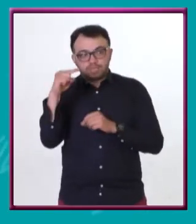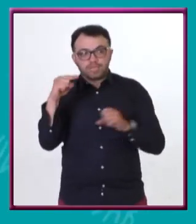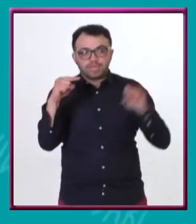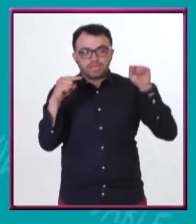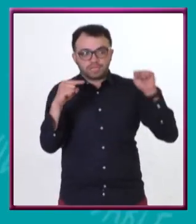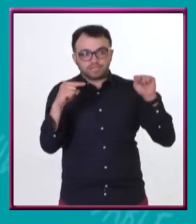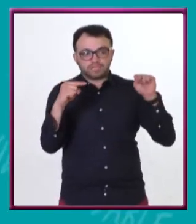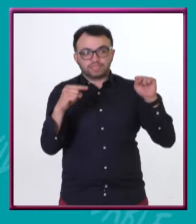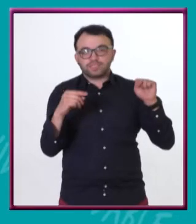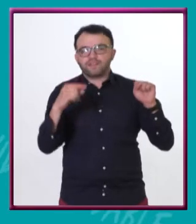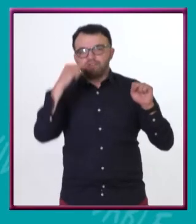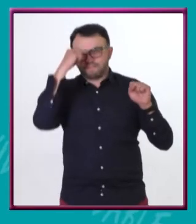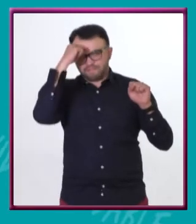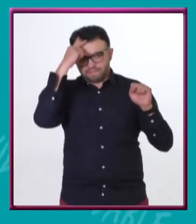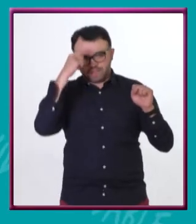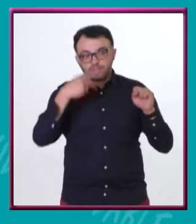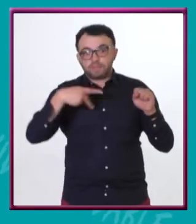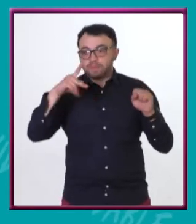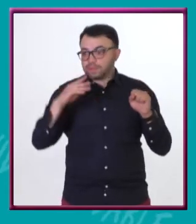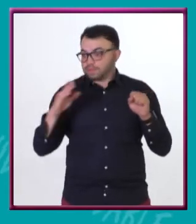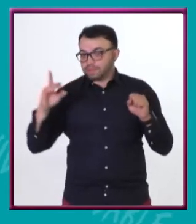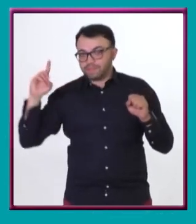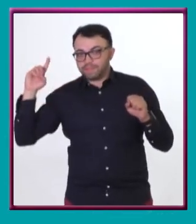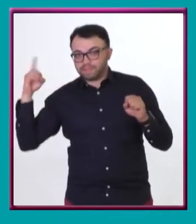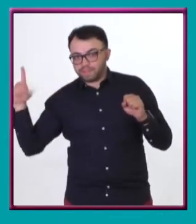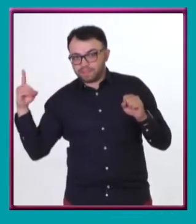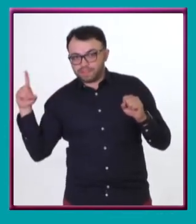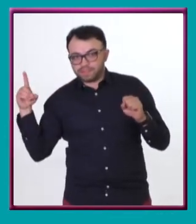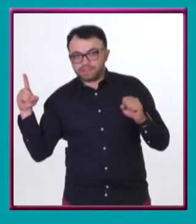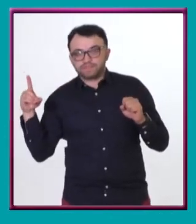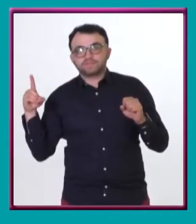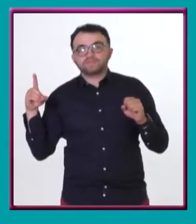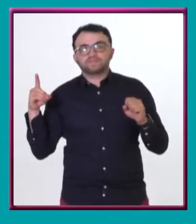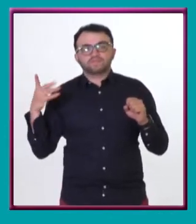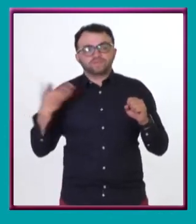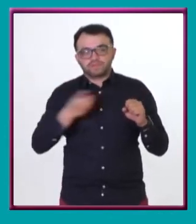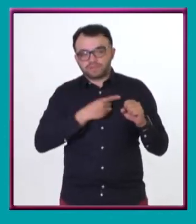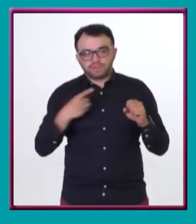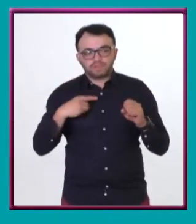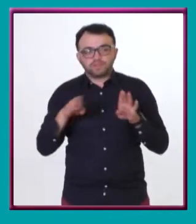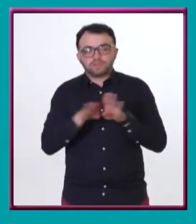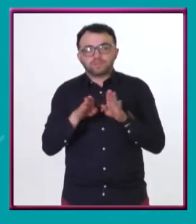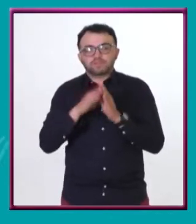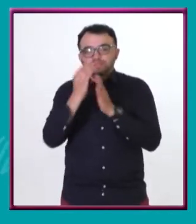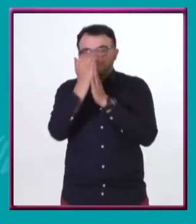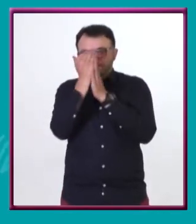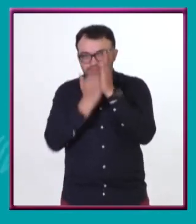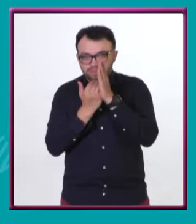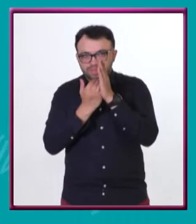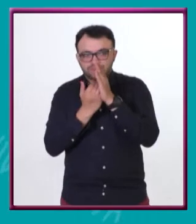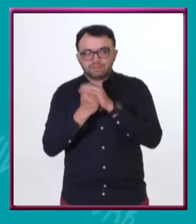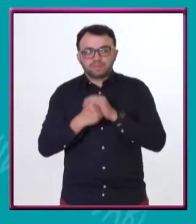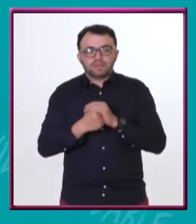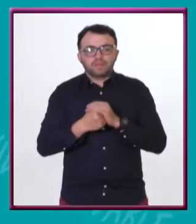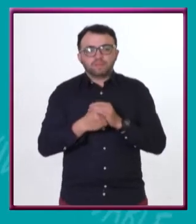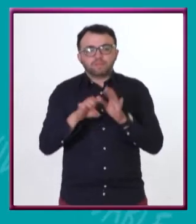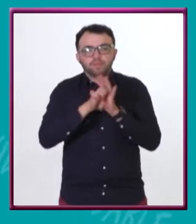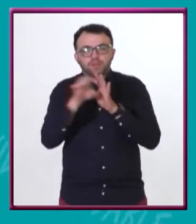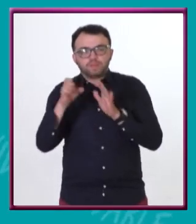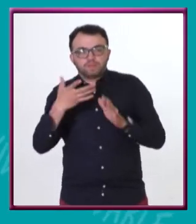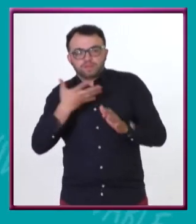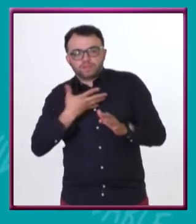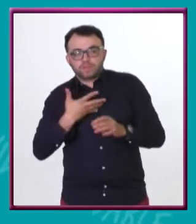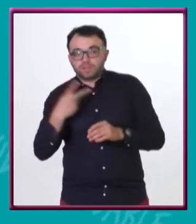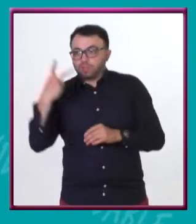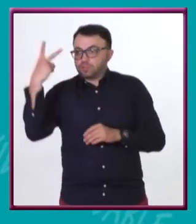lado derecho vamos a restar los términos. Y nos queda menos 2 a la 0 más 2 a la